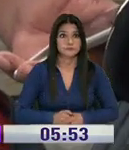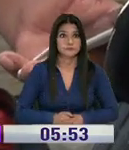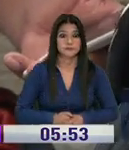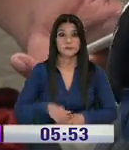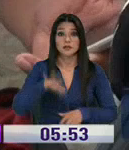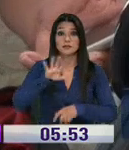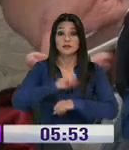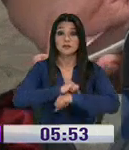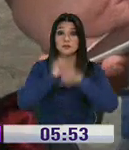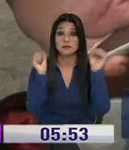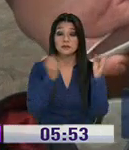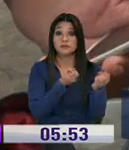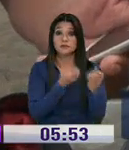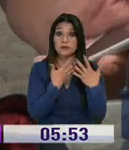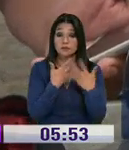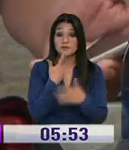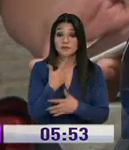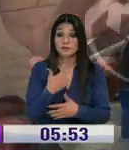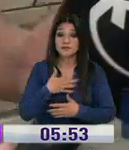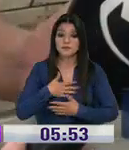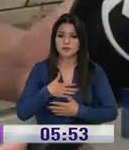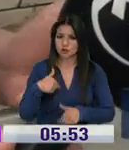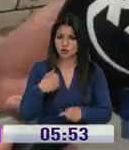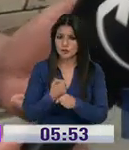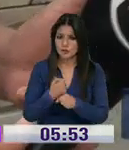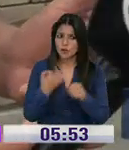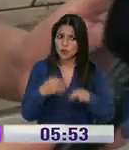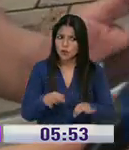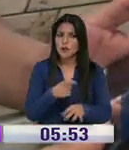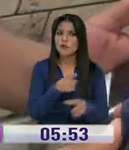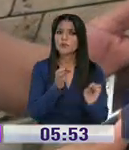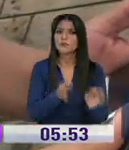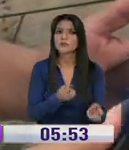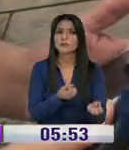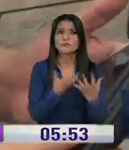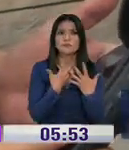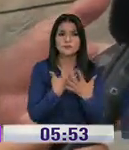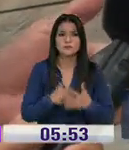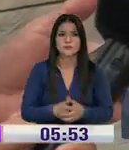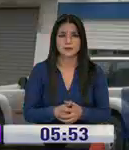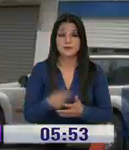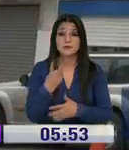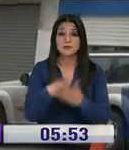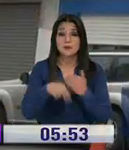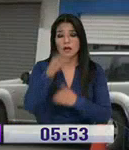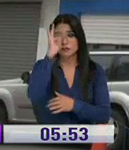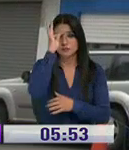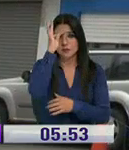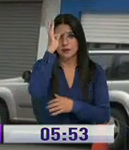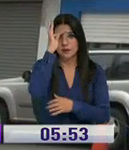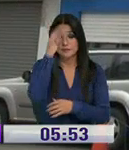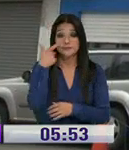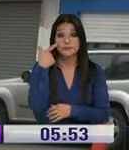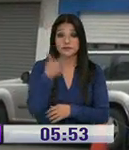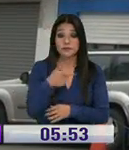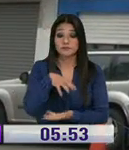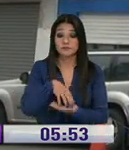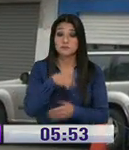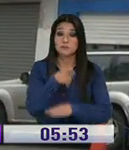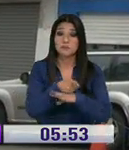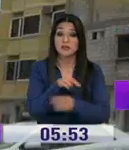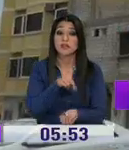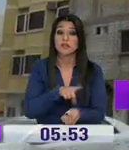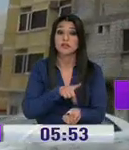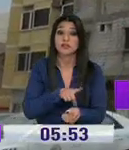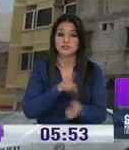dieron una de las noticias. Yo vine de mi trabajo y acá me dice, papá, mi niña está en el hospital. El fiscal provincial ordenó que un médico